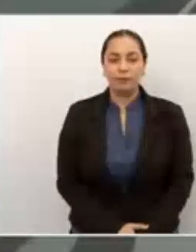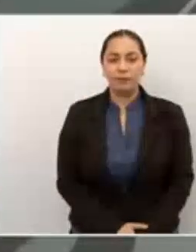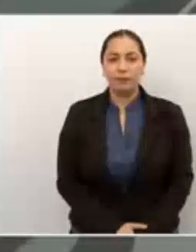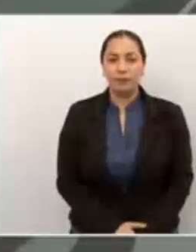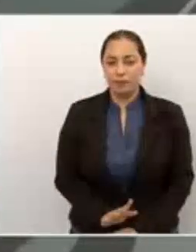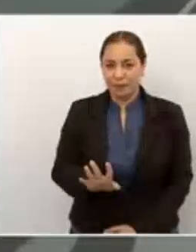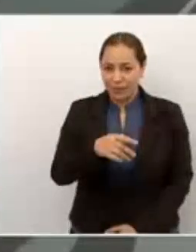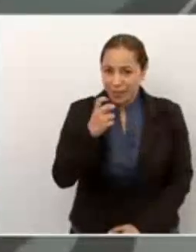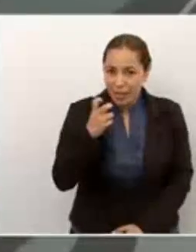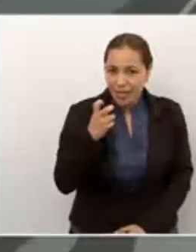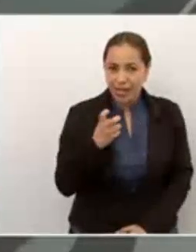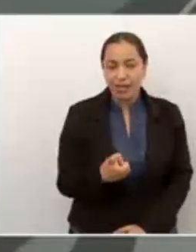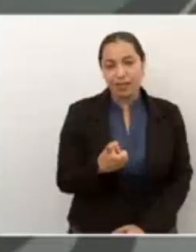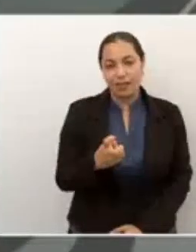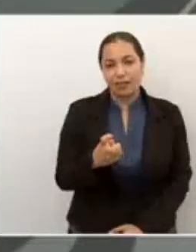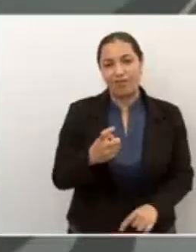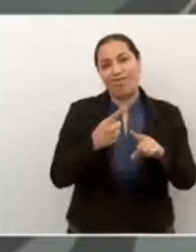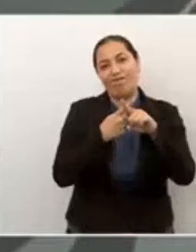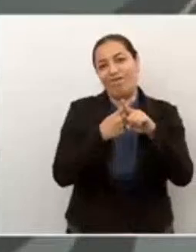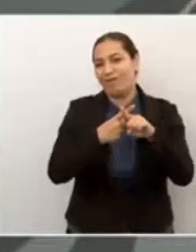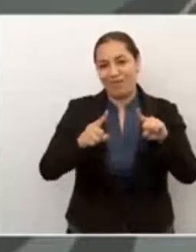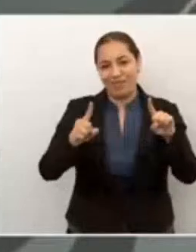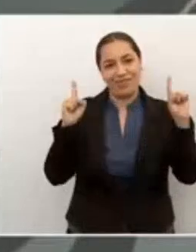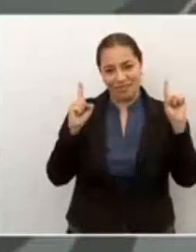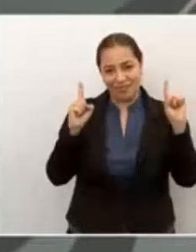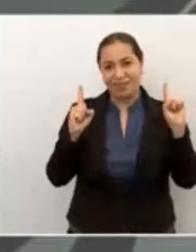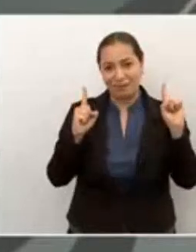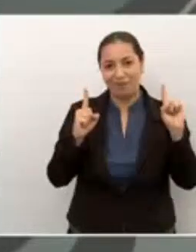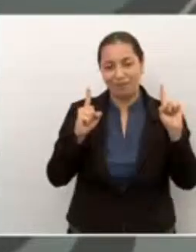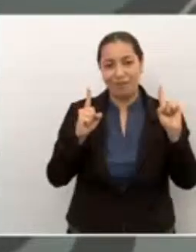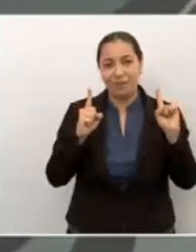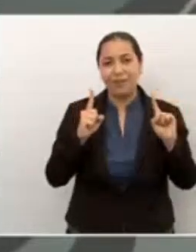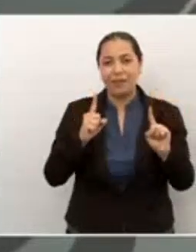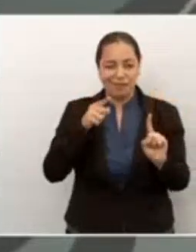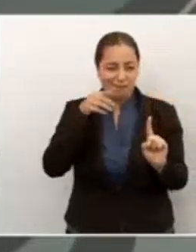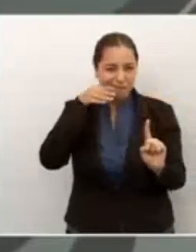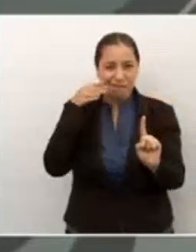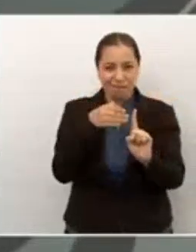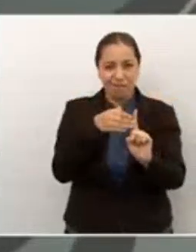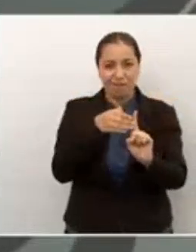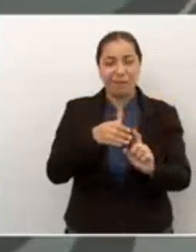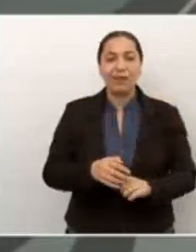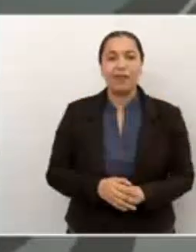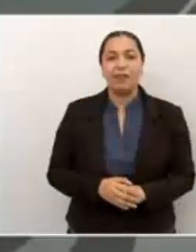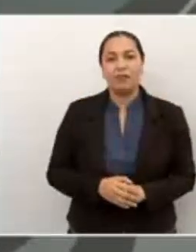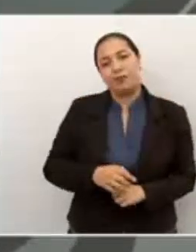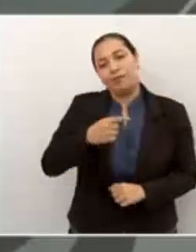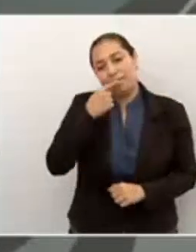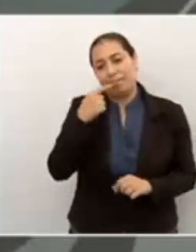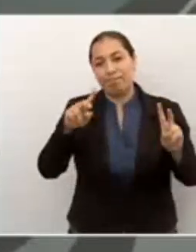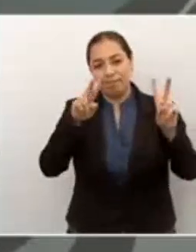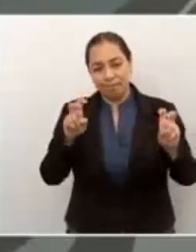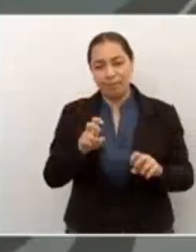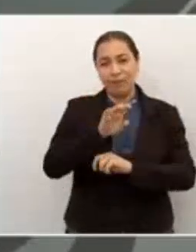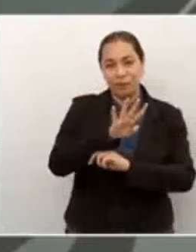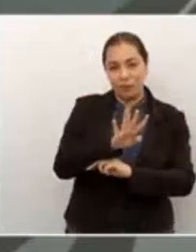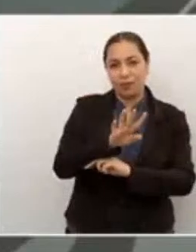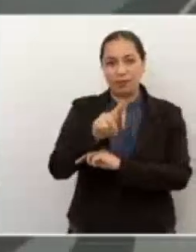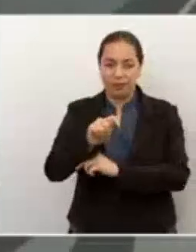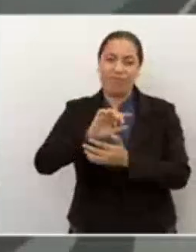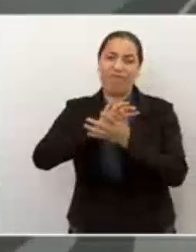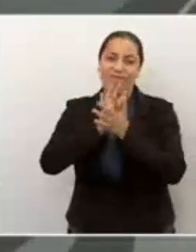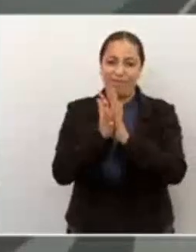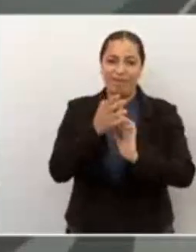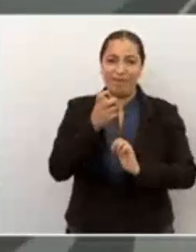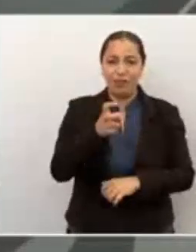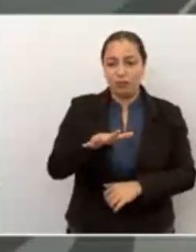Esa es la diferencia central en lo que llamamos la cuarta transformación de la vida